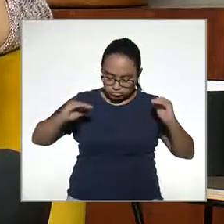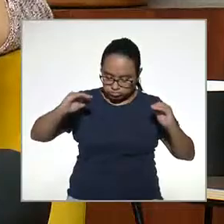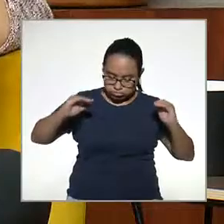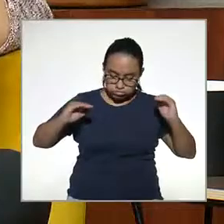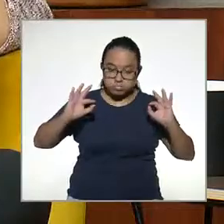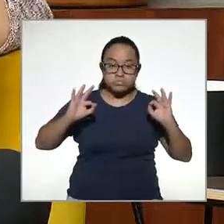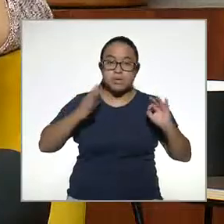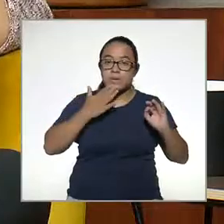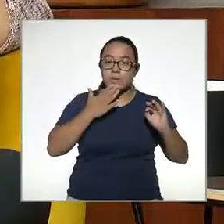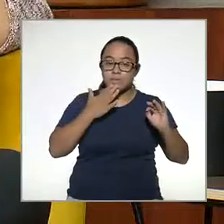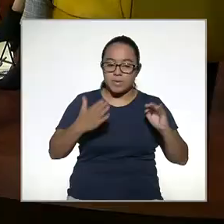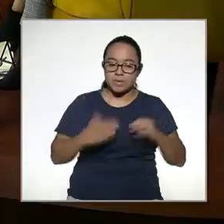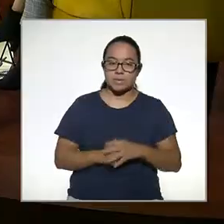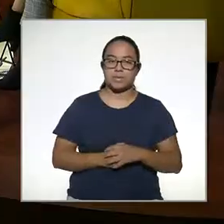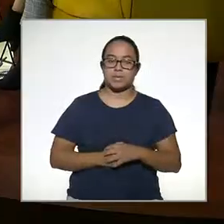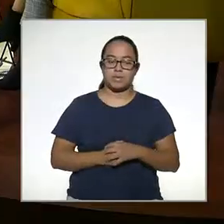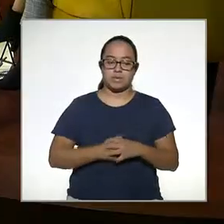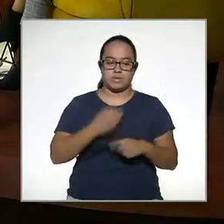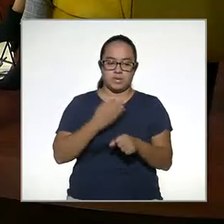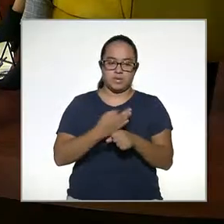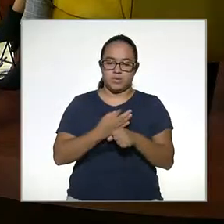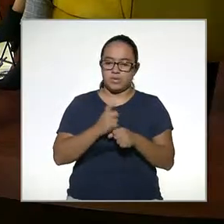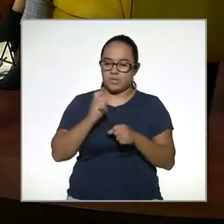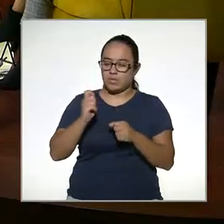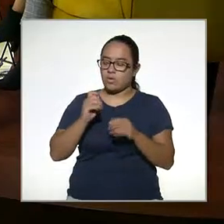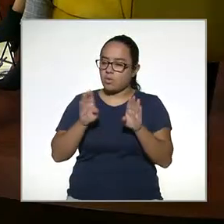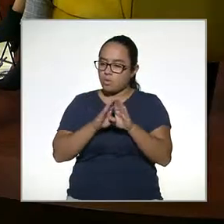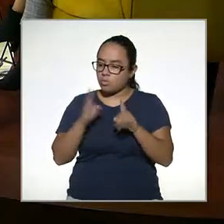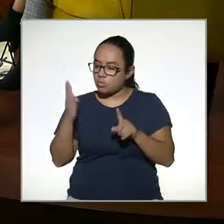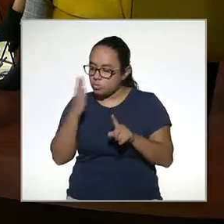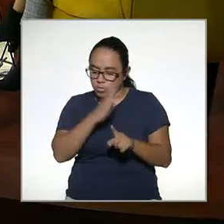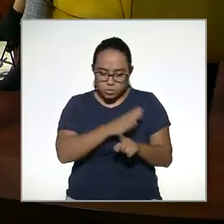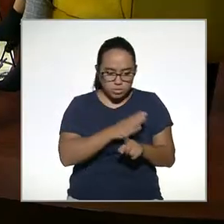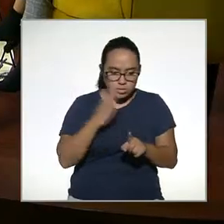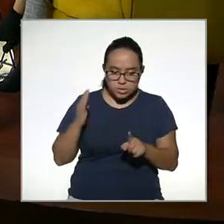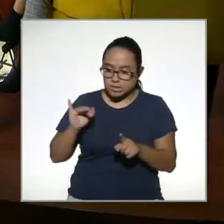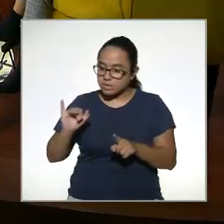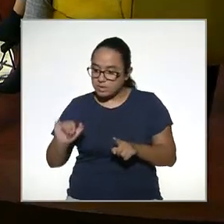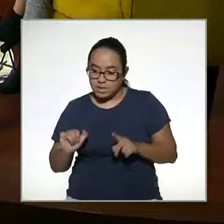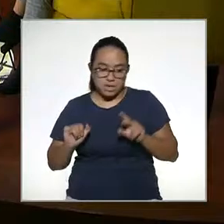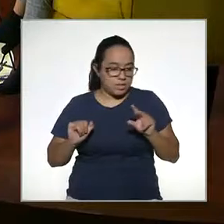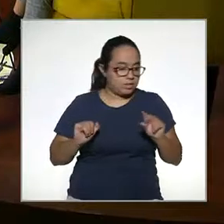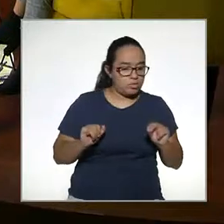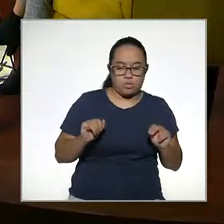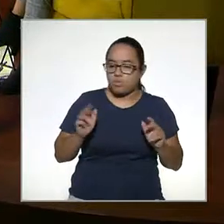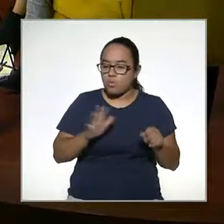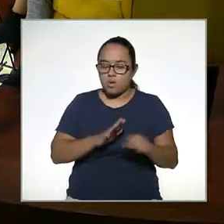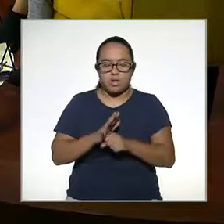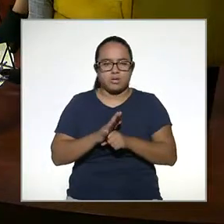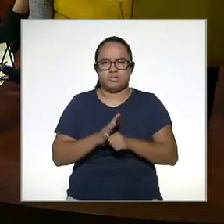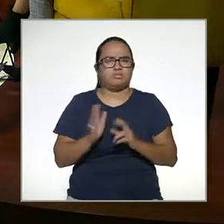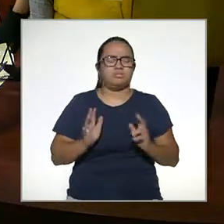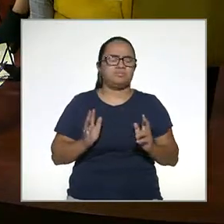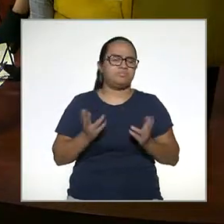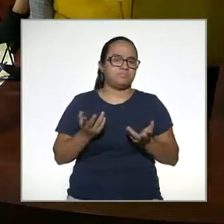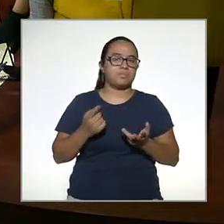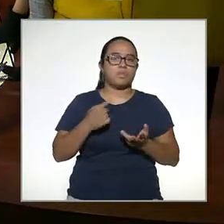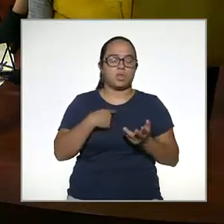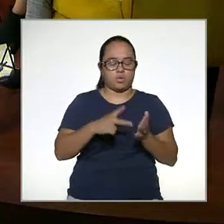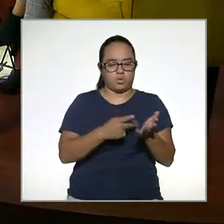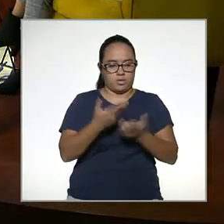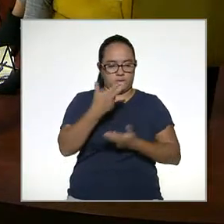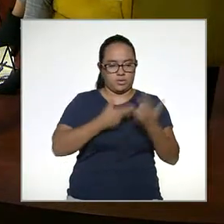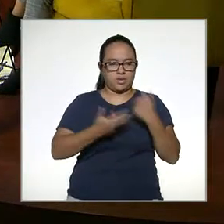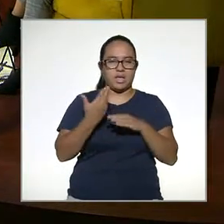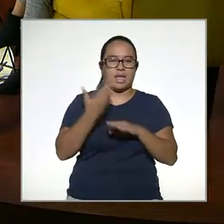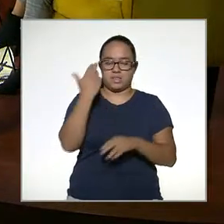es, precisamente, si planteamos las cosas en términos de polaridad, es una cuestión u otra, ¿no? No es ser o no ser, es todo el otro. Y yo volvería a la pregunta que